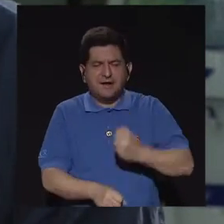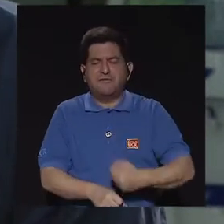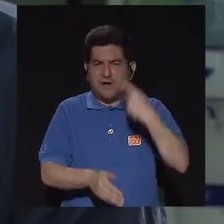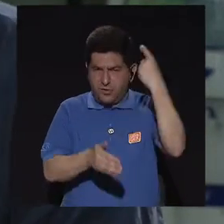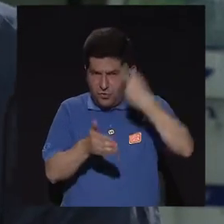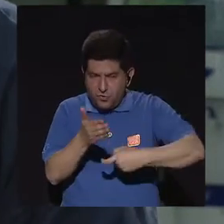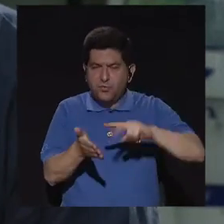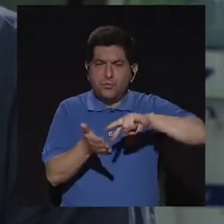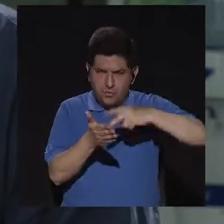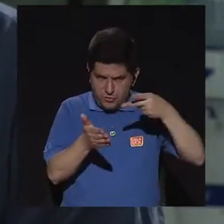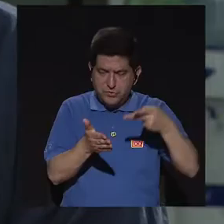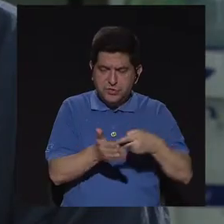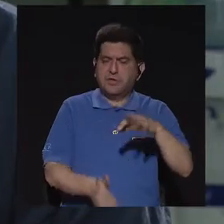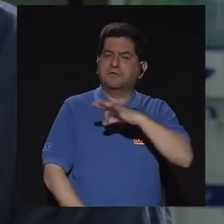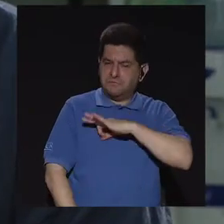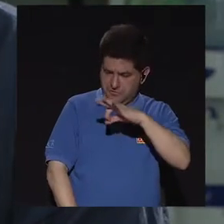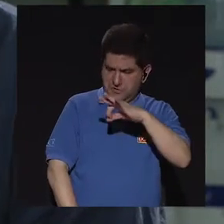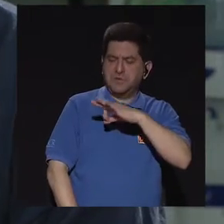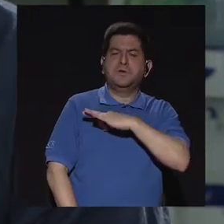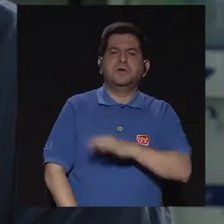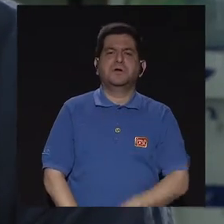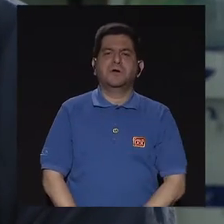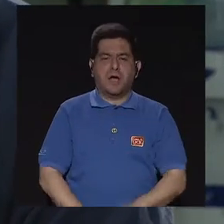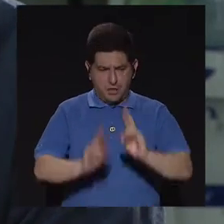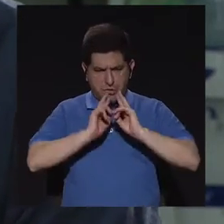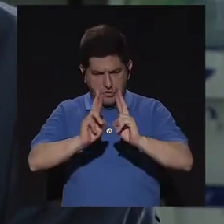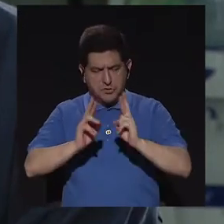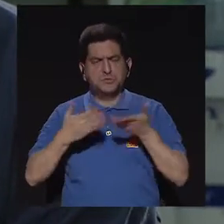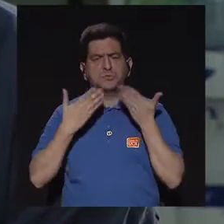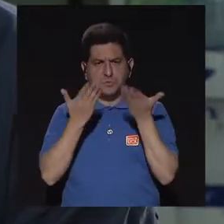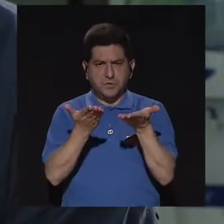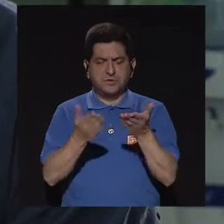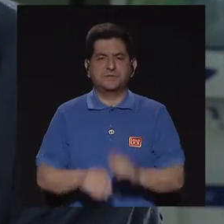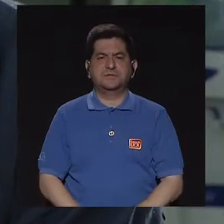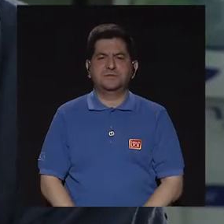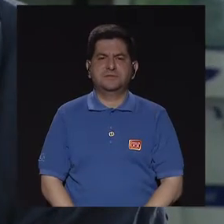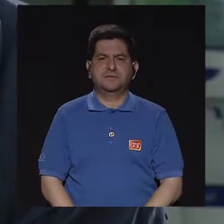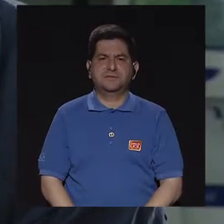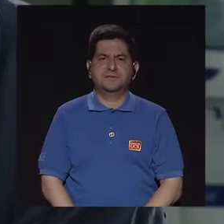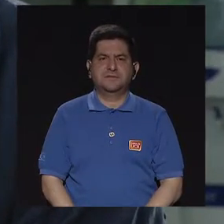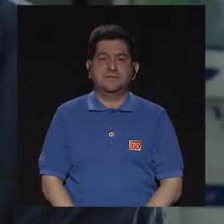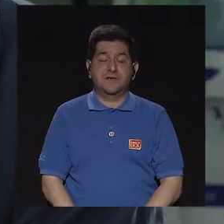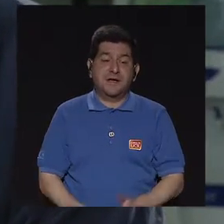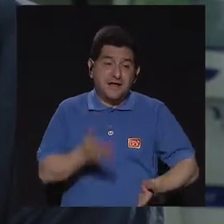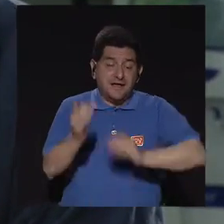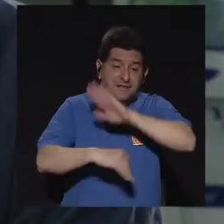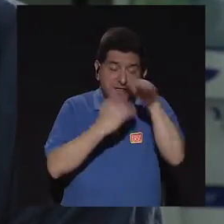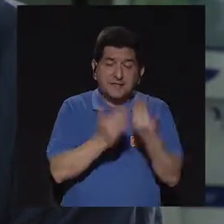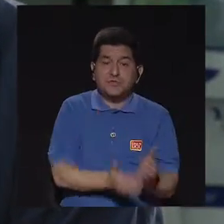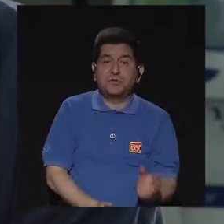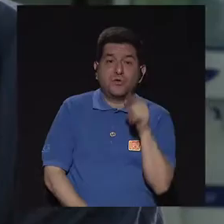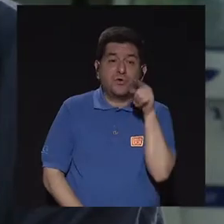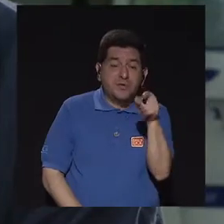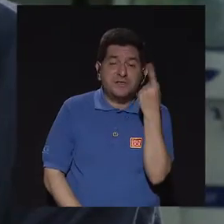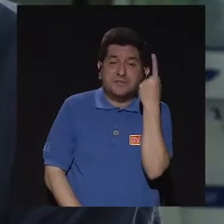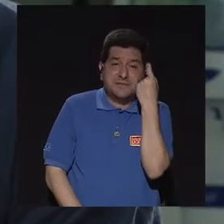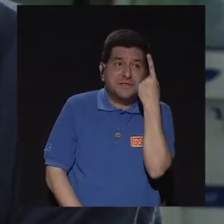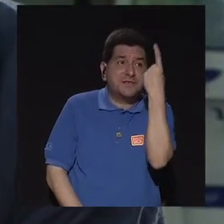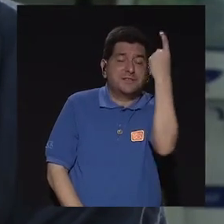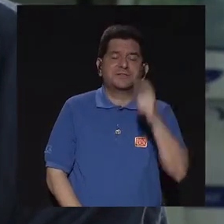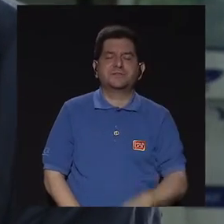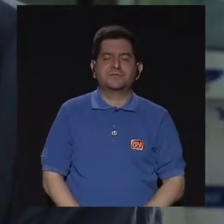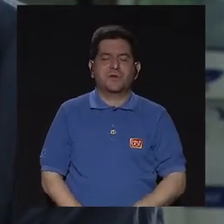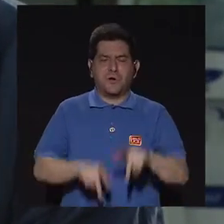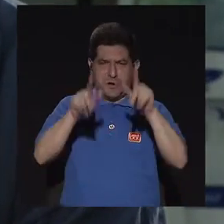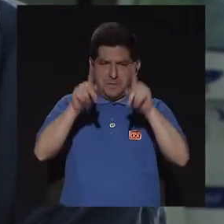ponemos paga, que tiene sus resultados, y eso es lo que creo que la gran parte, o quizás todos los jóvenes sueñan, ¿verdad? Que